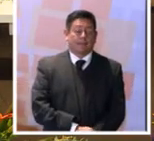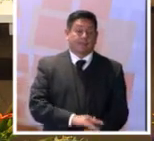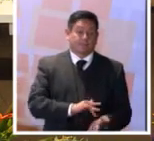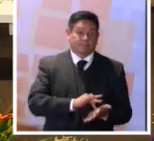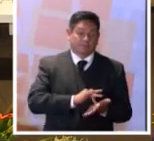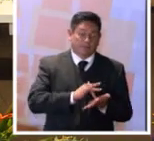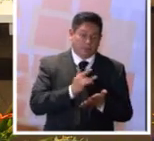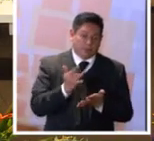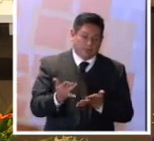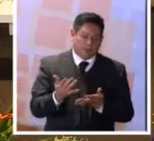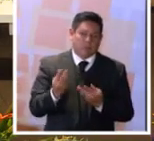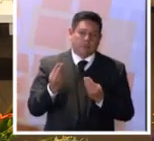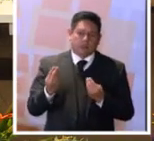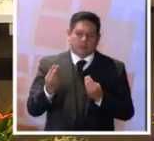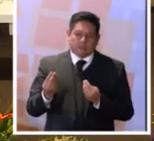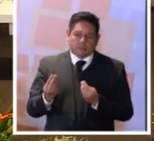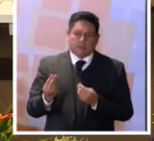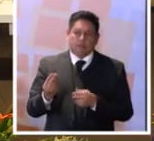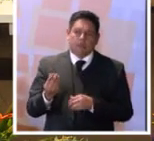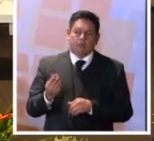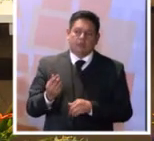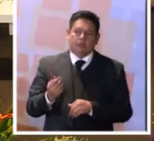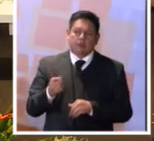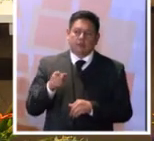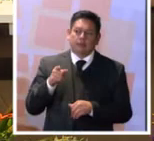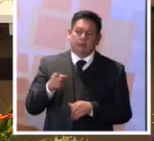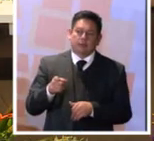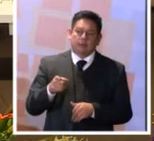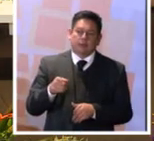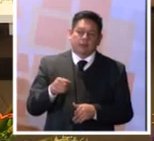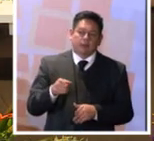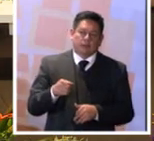Muchísimas gracias, muchas gracias a nuestro